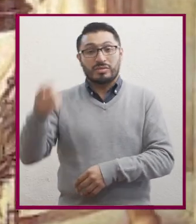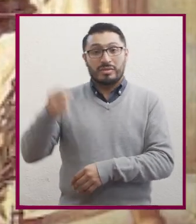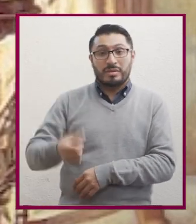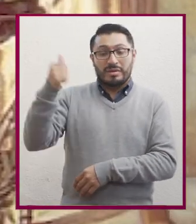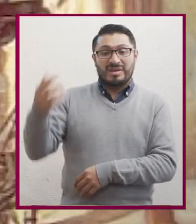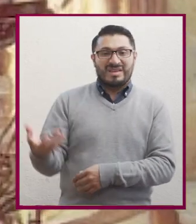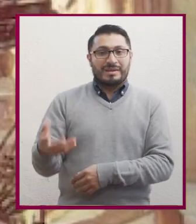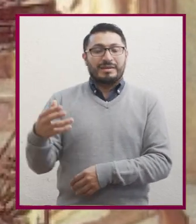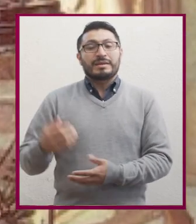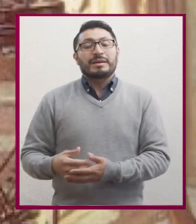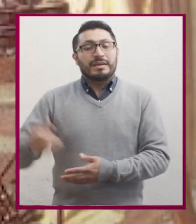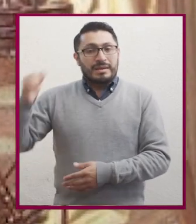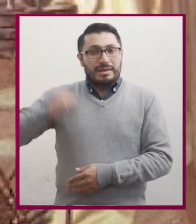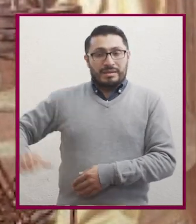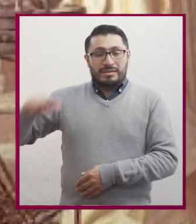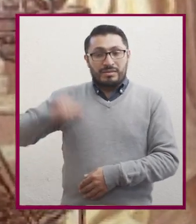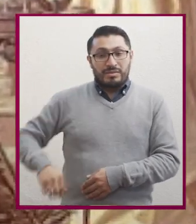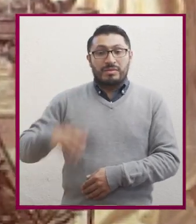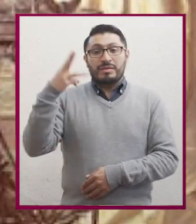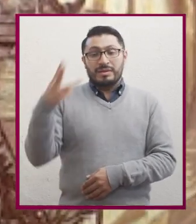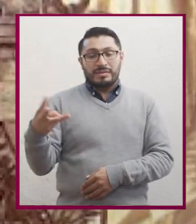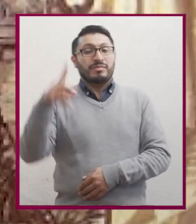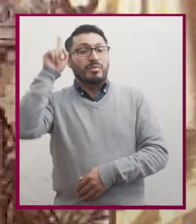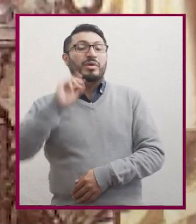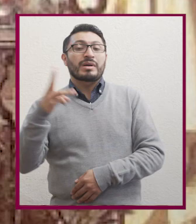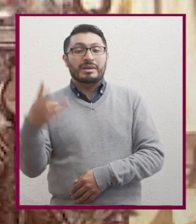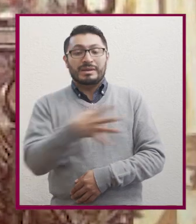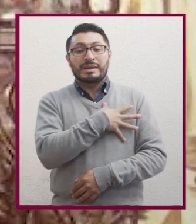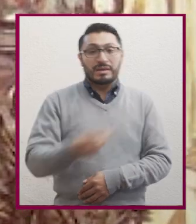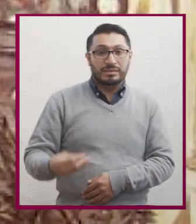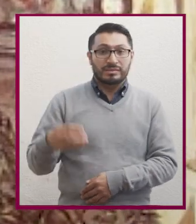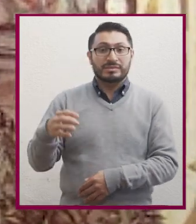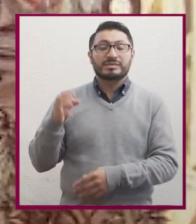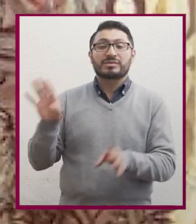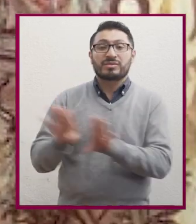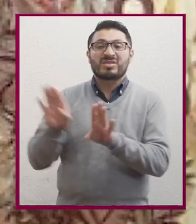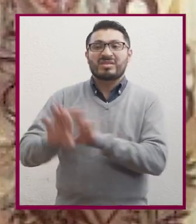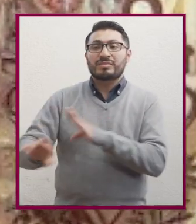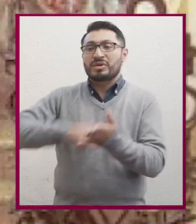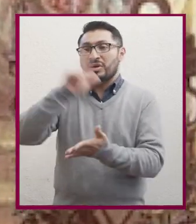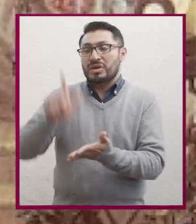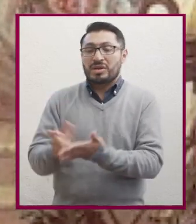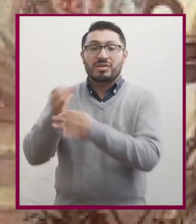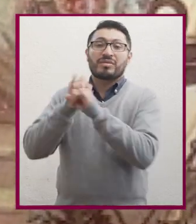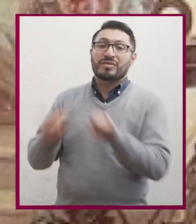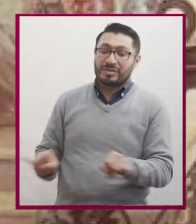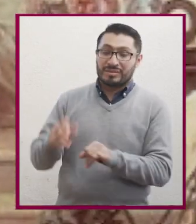menos 3 hijos obtenían el estado de sui iuris, que las hacía legalmente